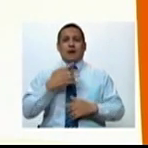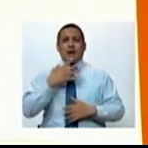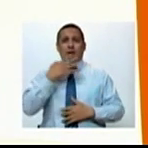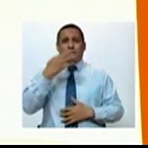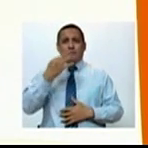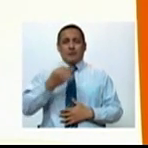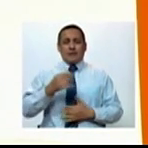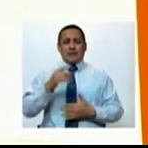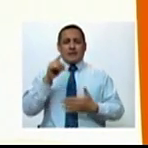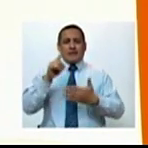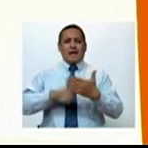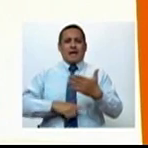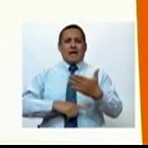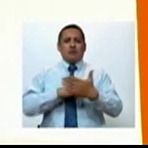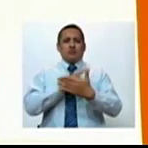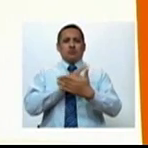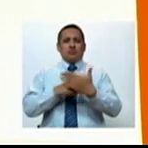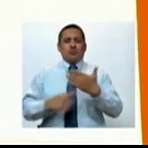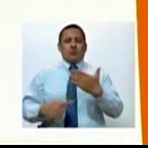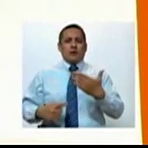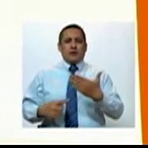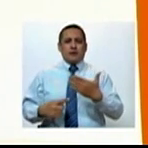lo cierto es que impugna.